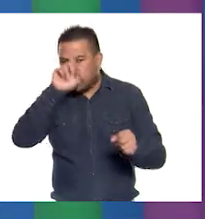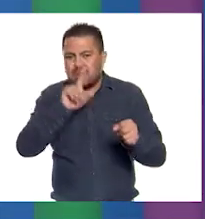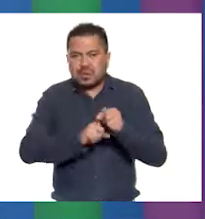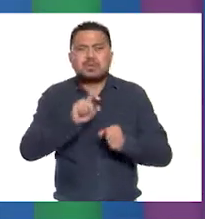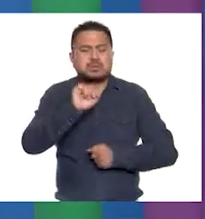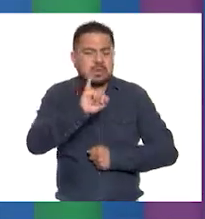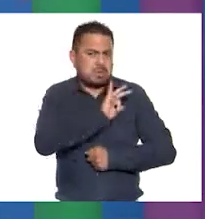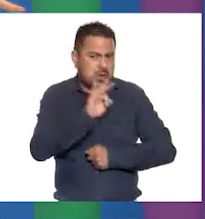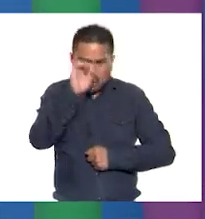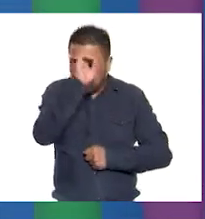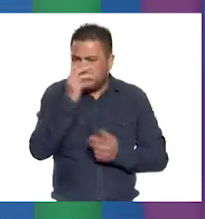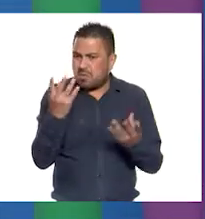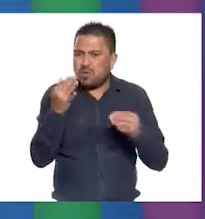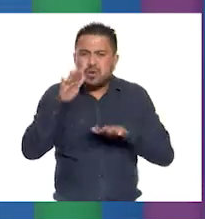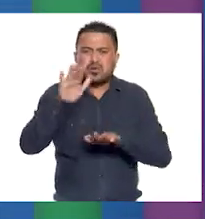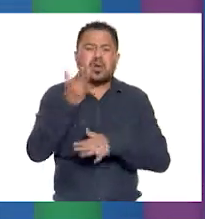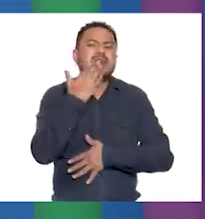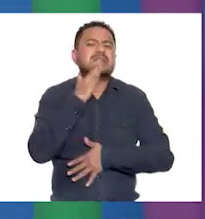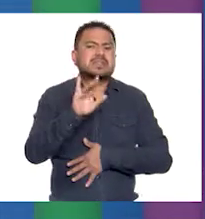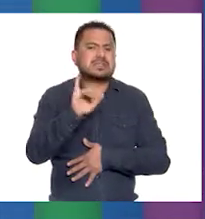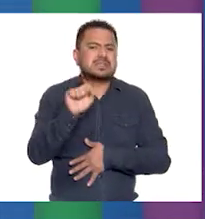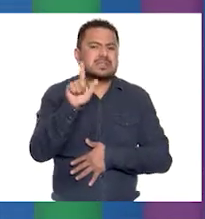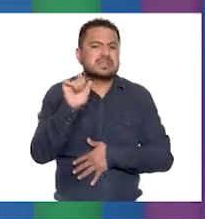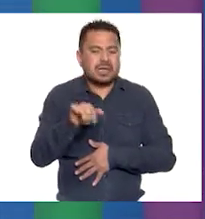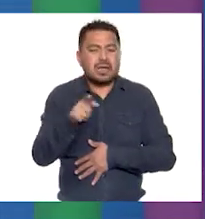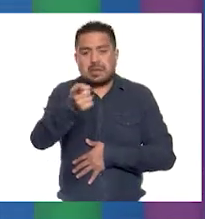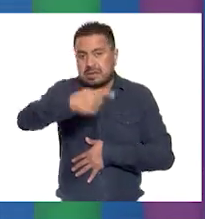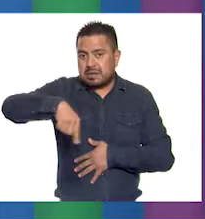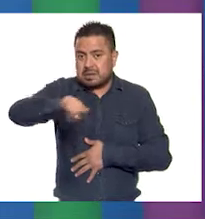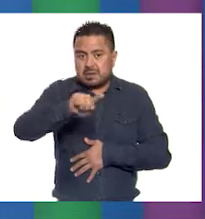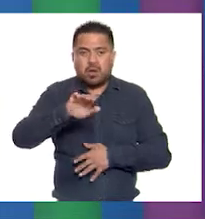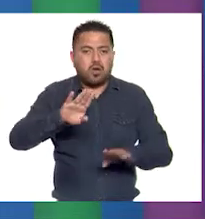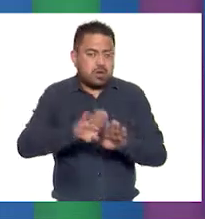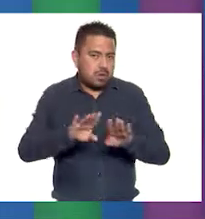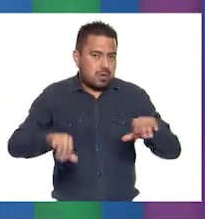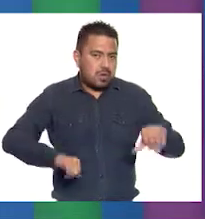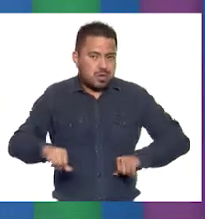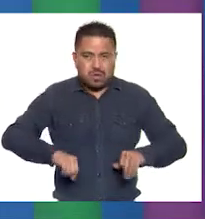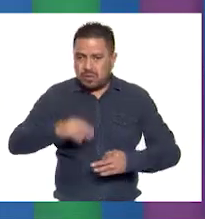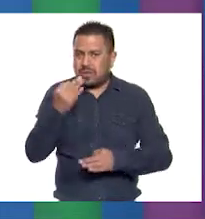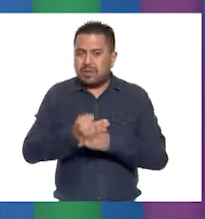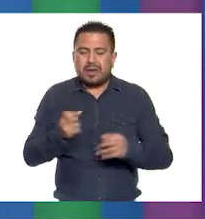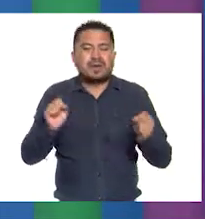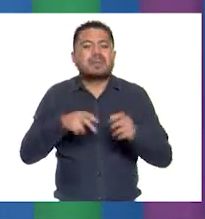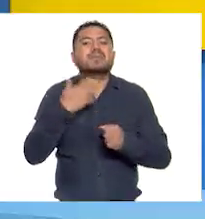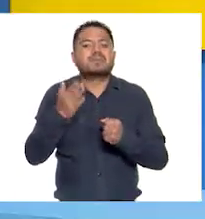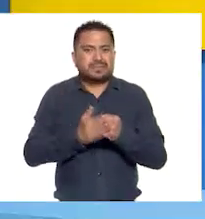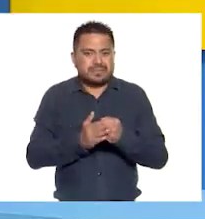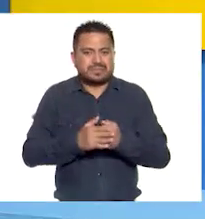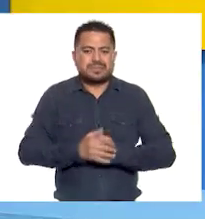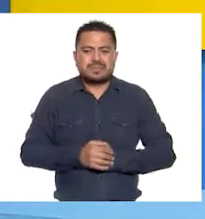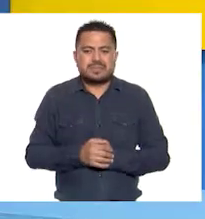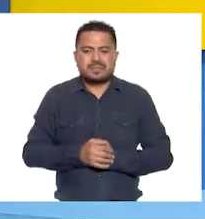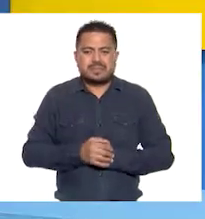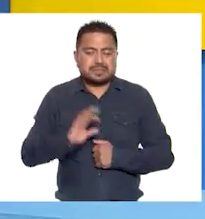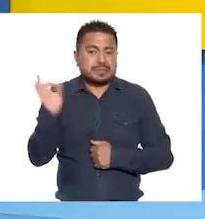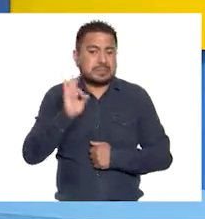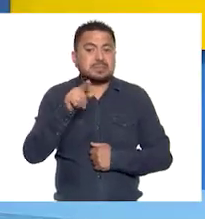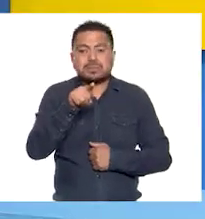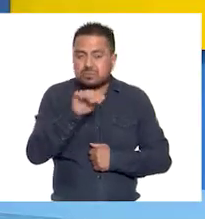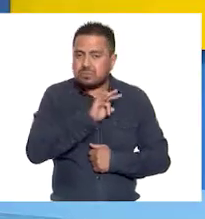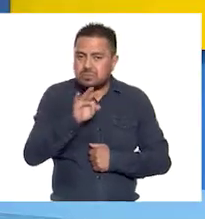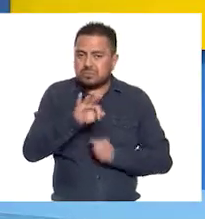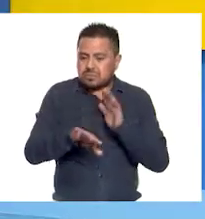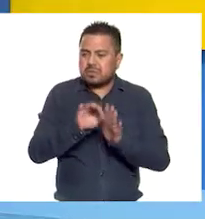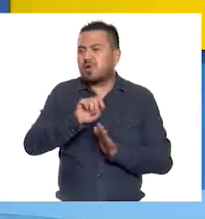que podemos opinar muchísimo sobre el Islam. Y bueno, chicos, les queda como reto. Hasta luego. Si te es